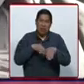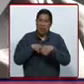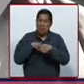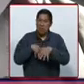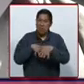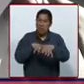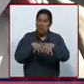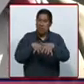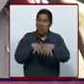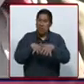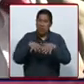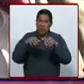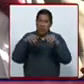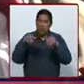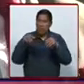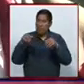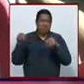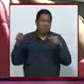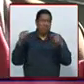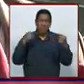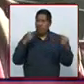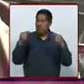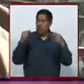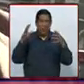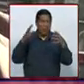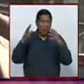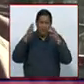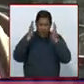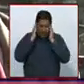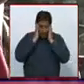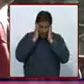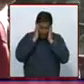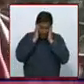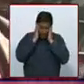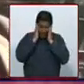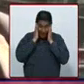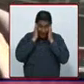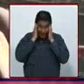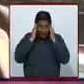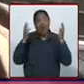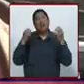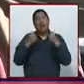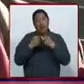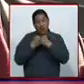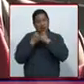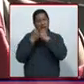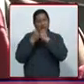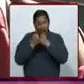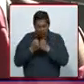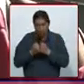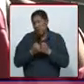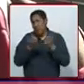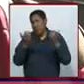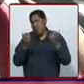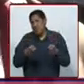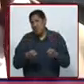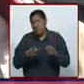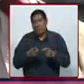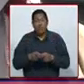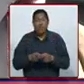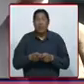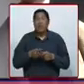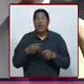niveles. Bocinazos. Bocinazos, es tremendo. Hasta accidentes, ¿no? Exactamente, así es, señor.